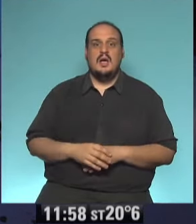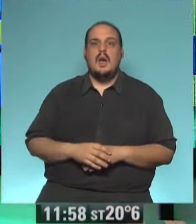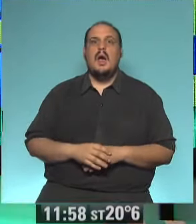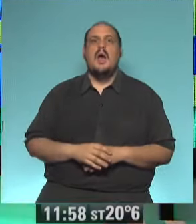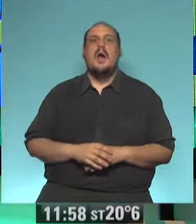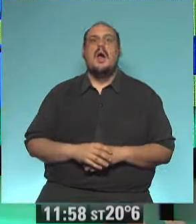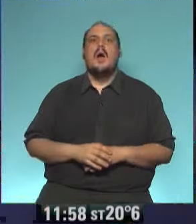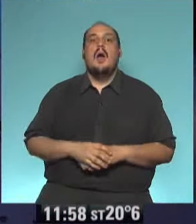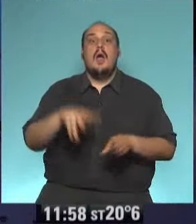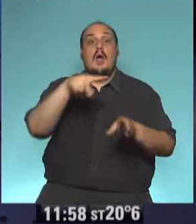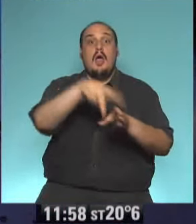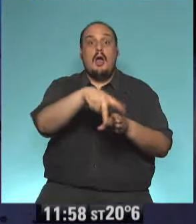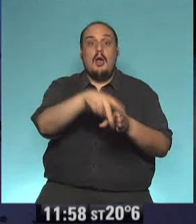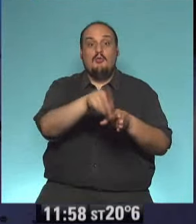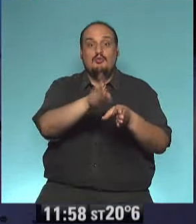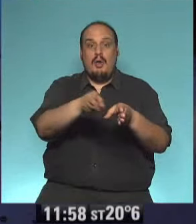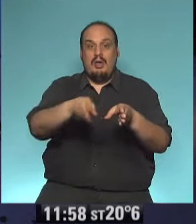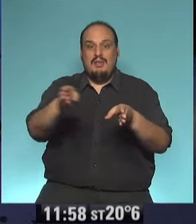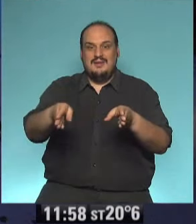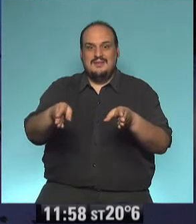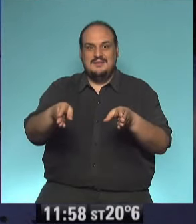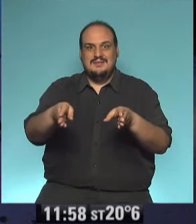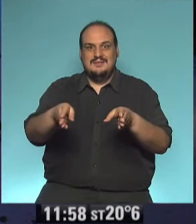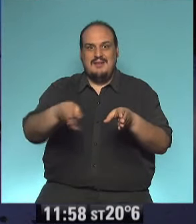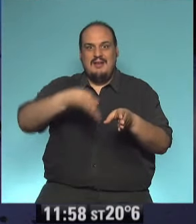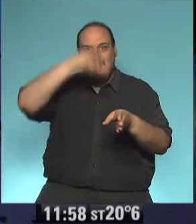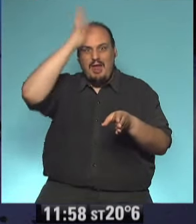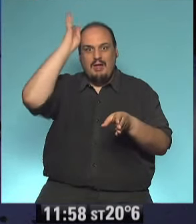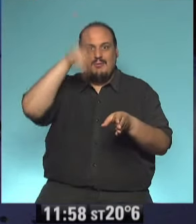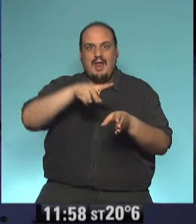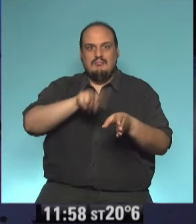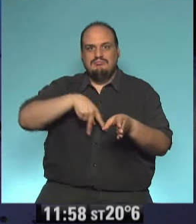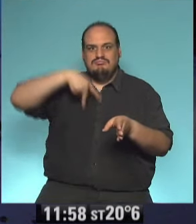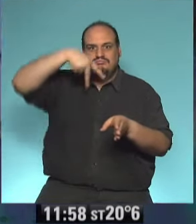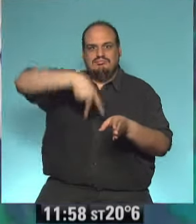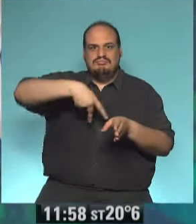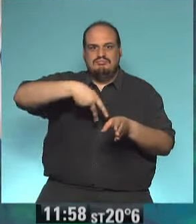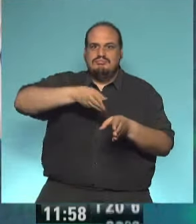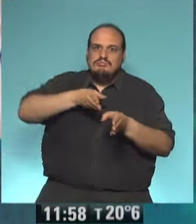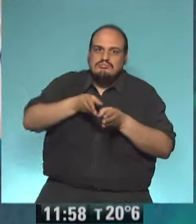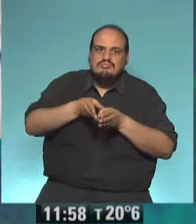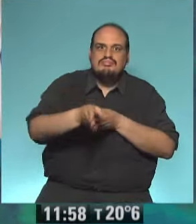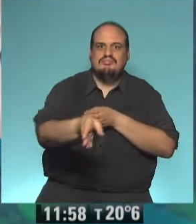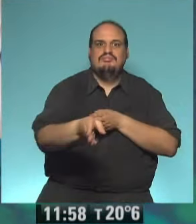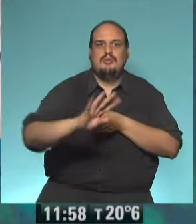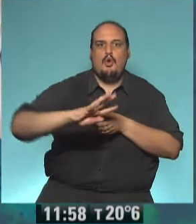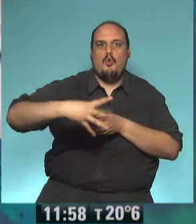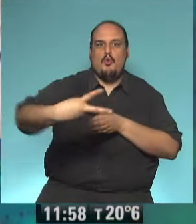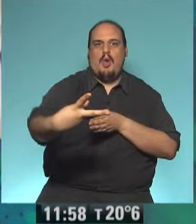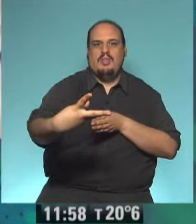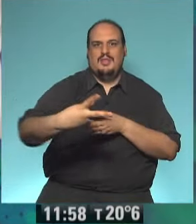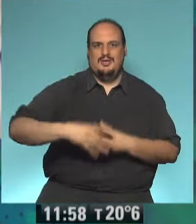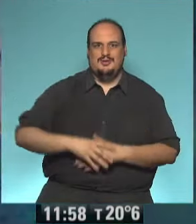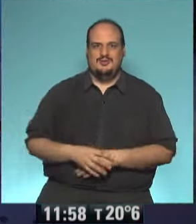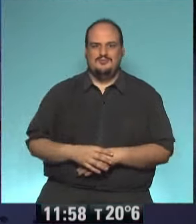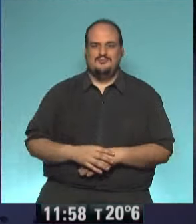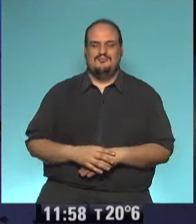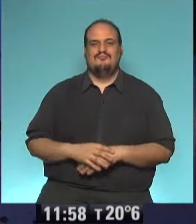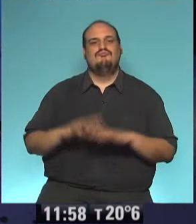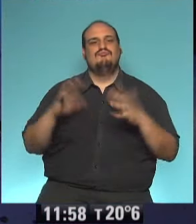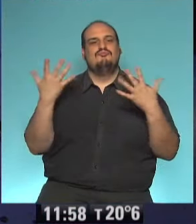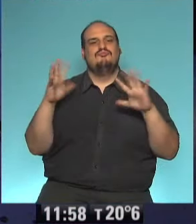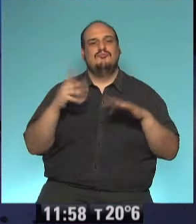dice? ¡La cuadrilla! ¡Una cuadrilla romana! Esperando, te subís y avanzás cuatro casilleros. ¡Qué